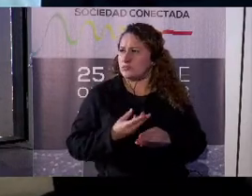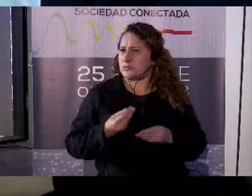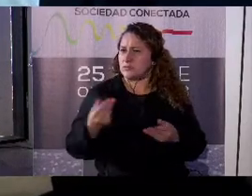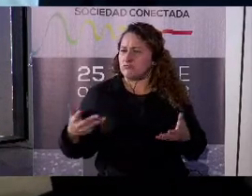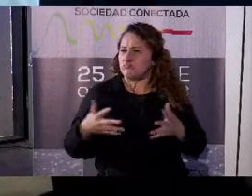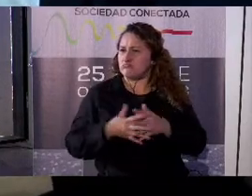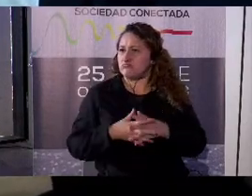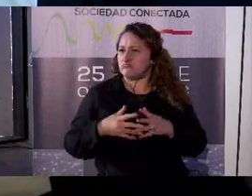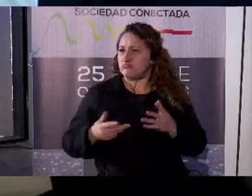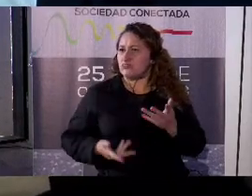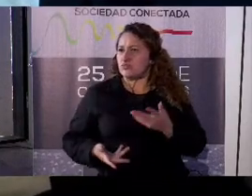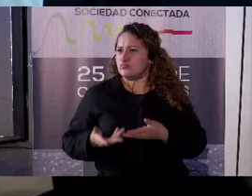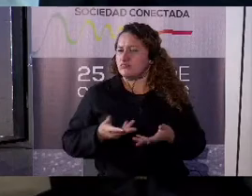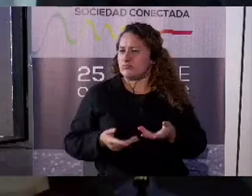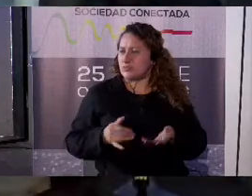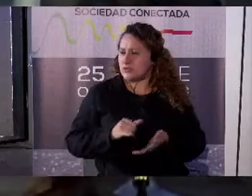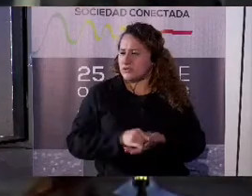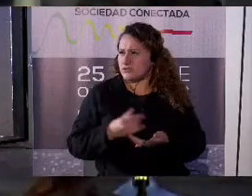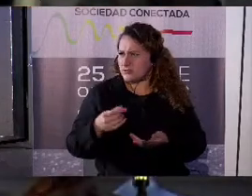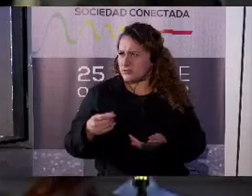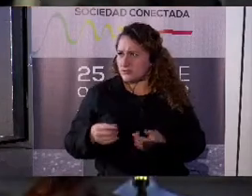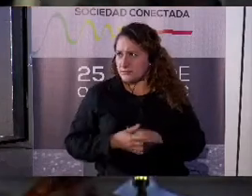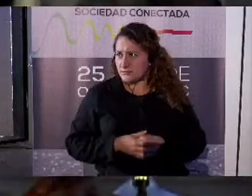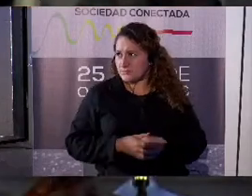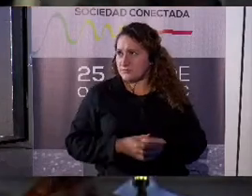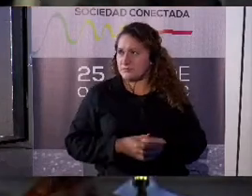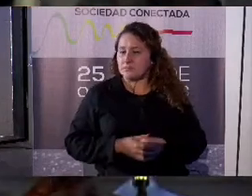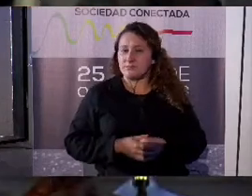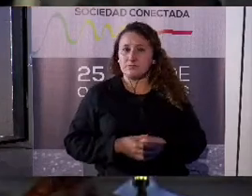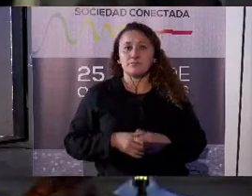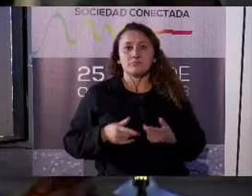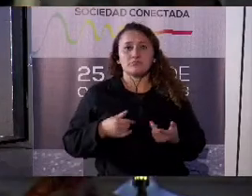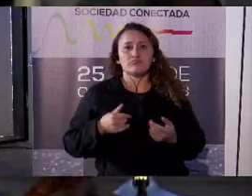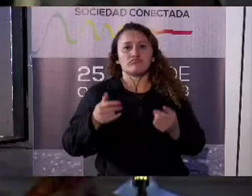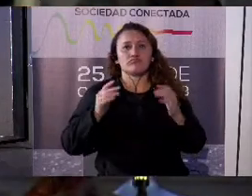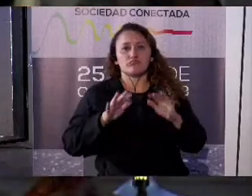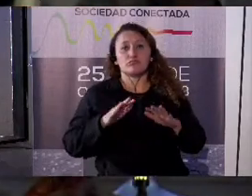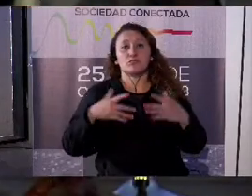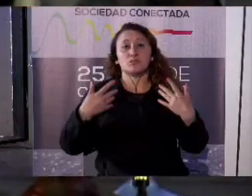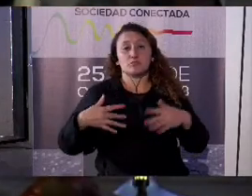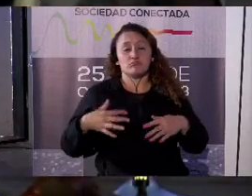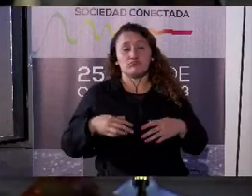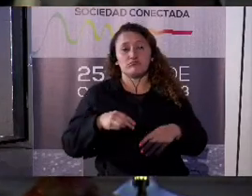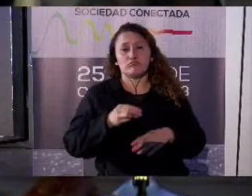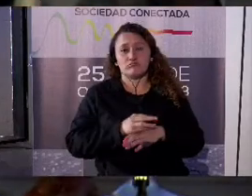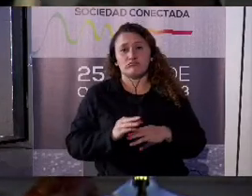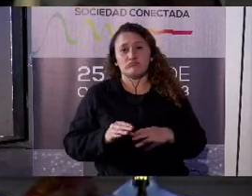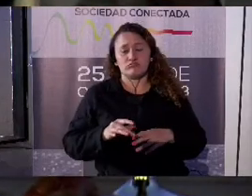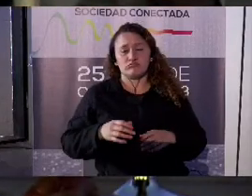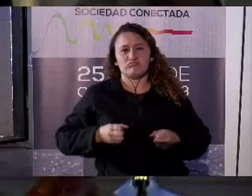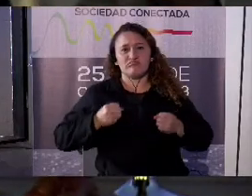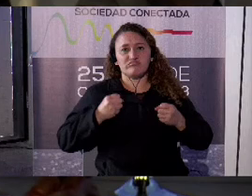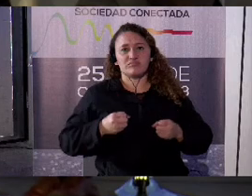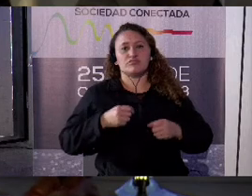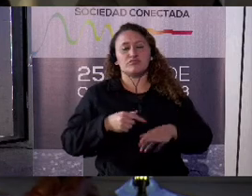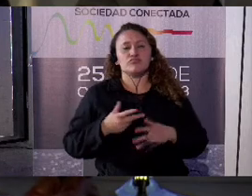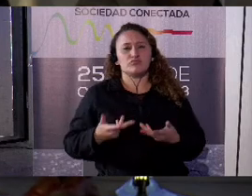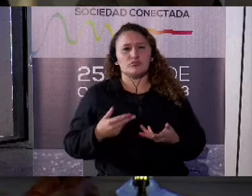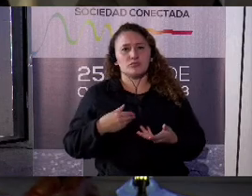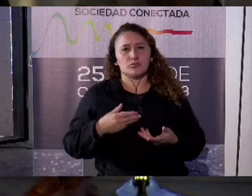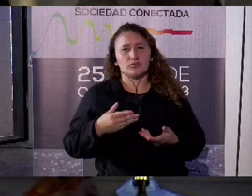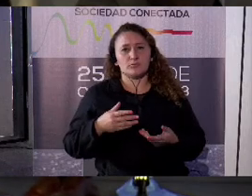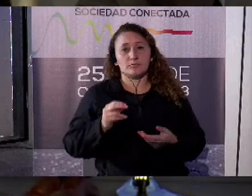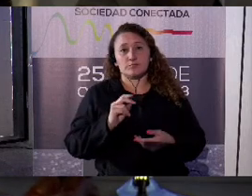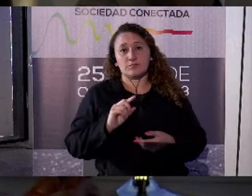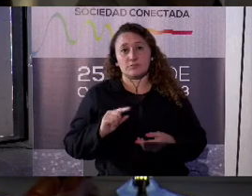profundamente aada unas verticas puedes explicar muy brevemente cómo es eso es la plataforma más robusta de internet de las cosas eh en la en el nivel